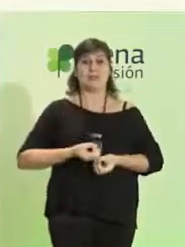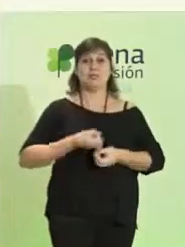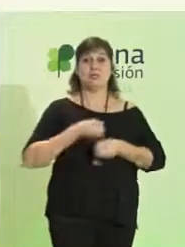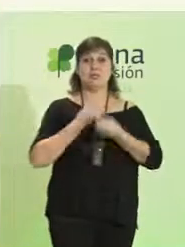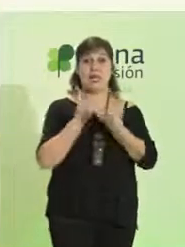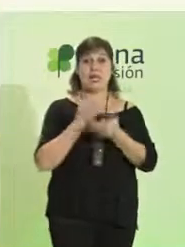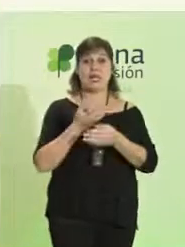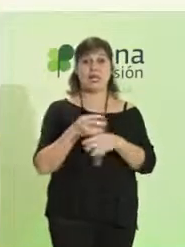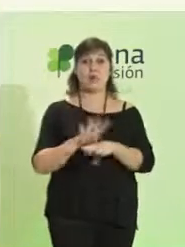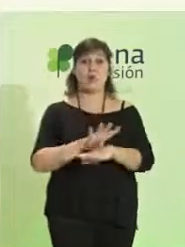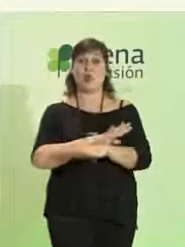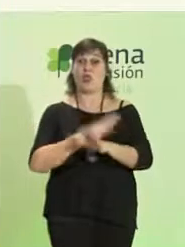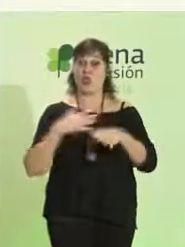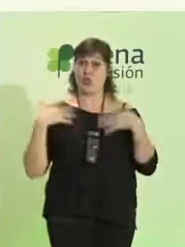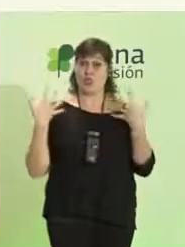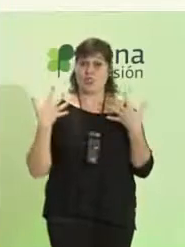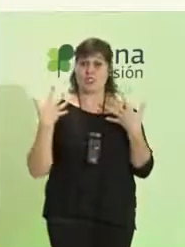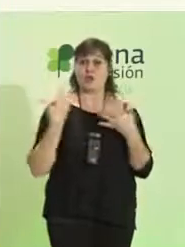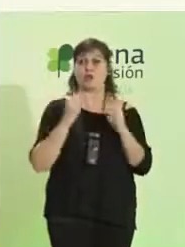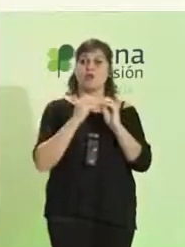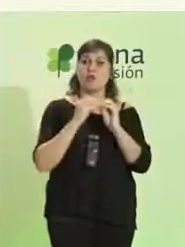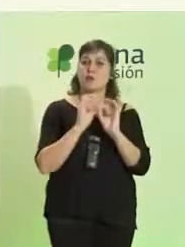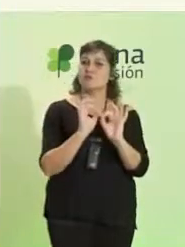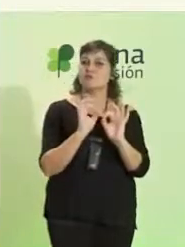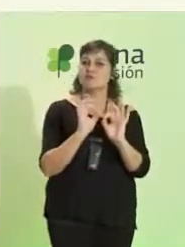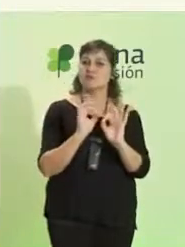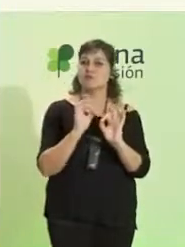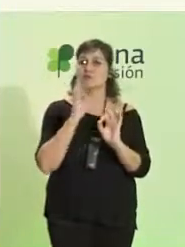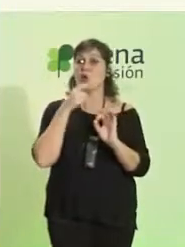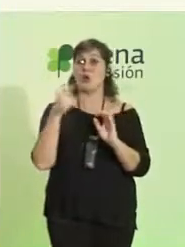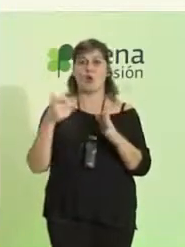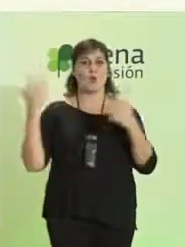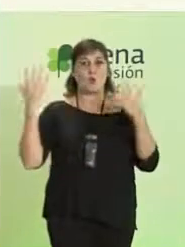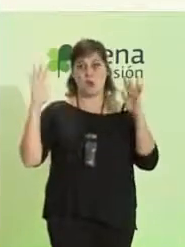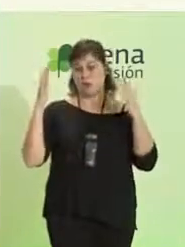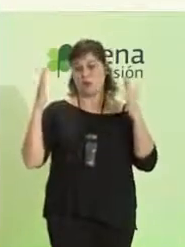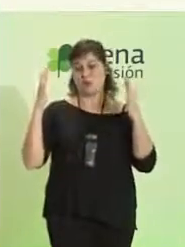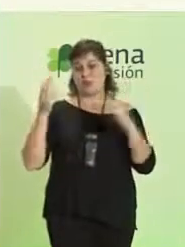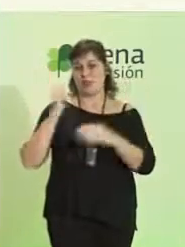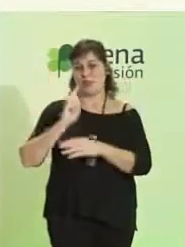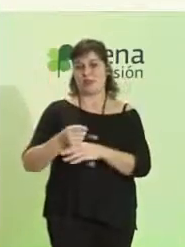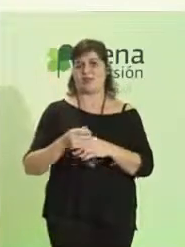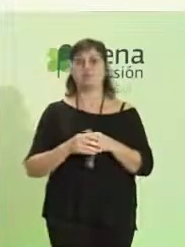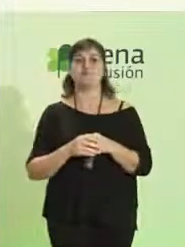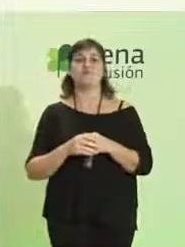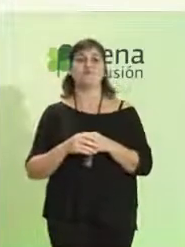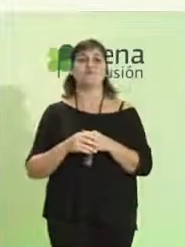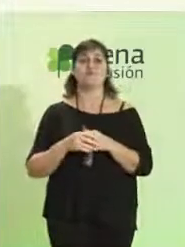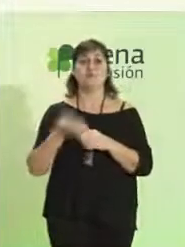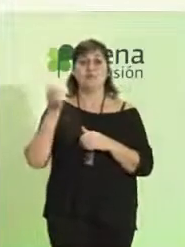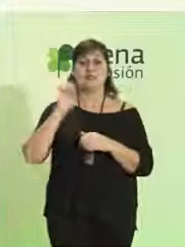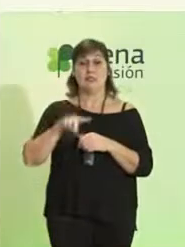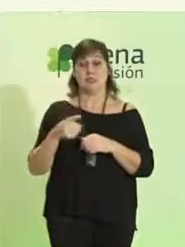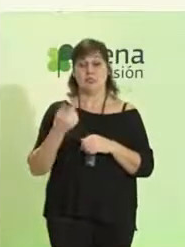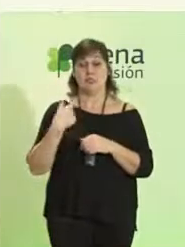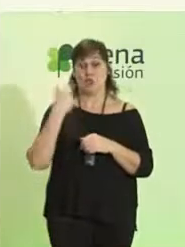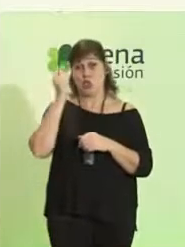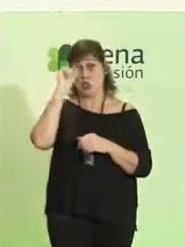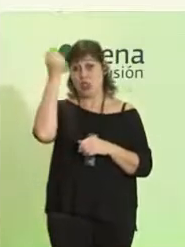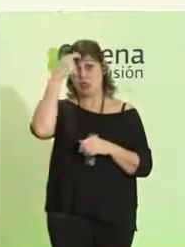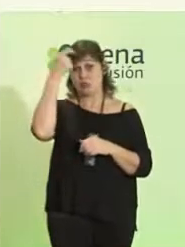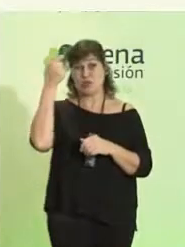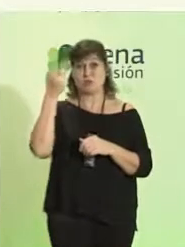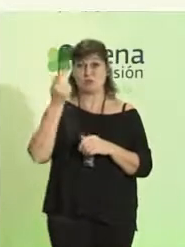una manera muy, muy concreta al principio. Tenéis que dar un aplauso, muy directiva. Después os he ido tirando algunos conceptos que son